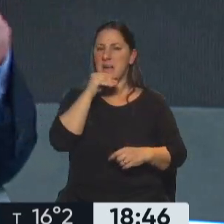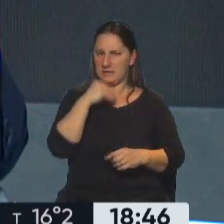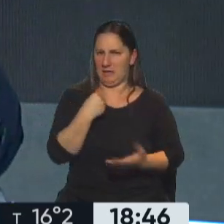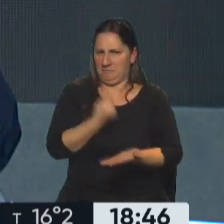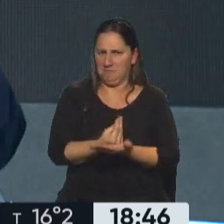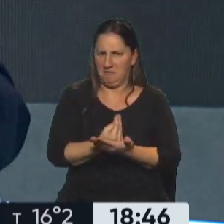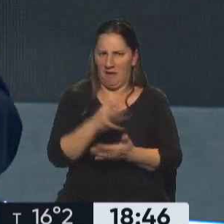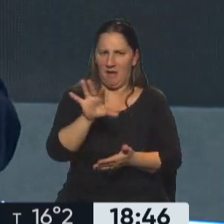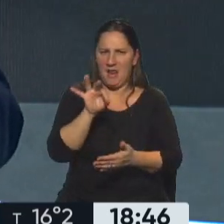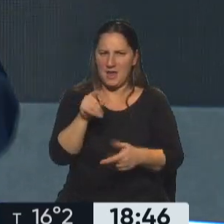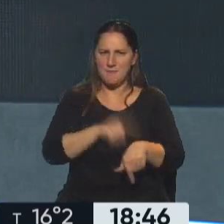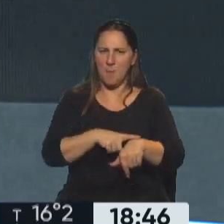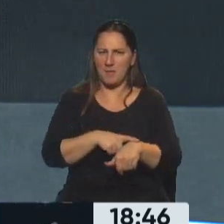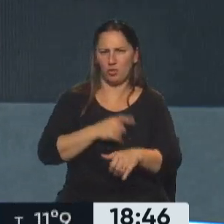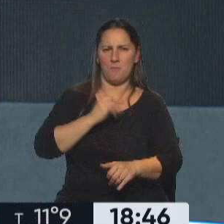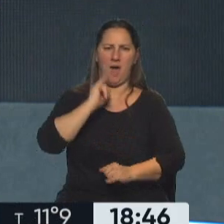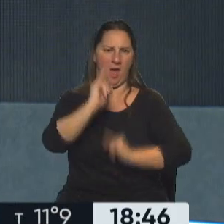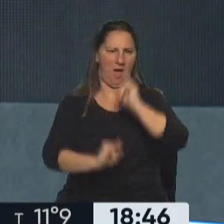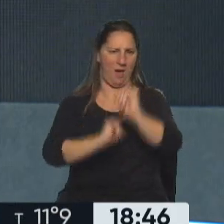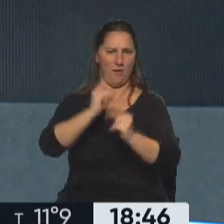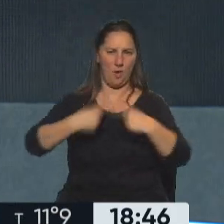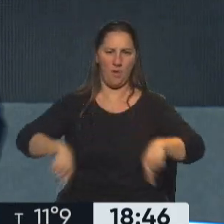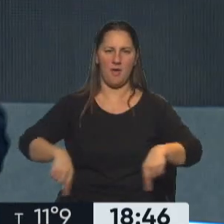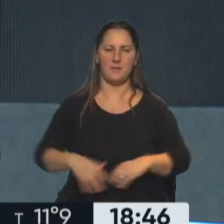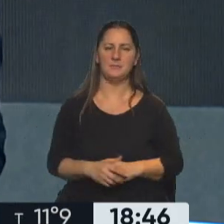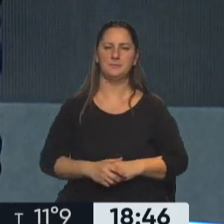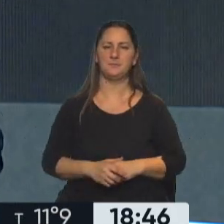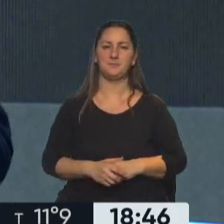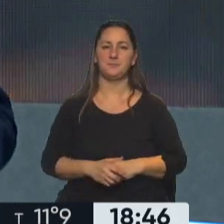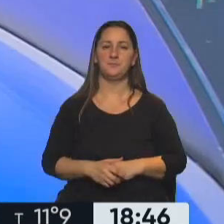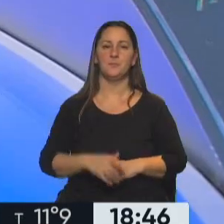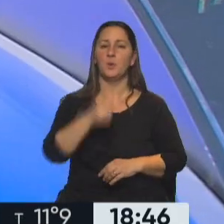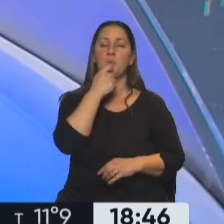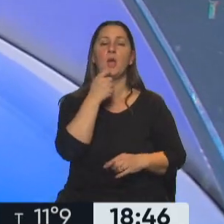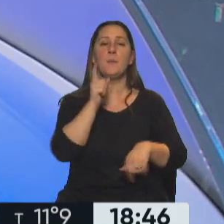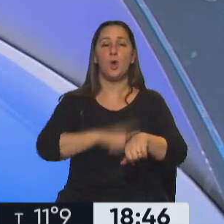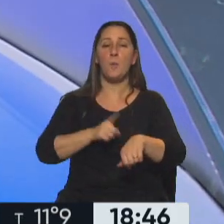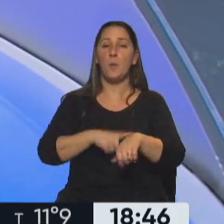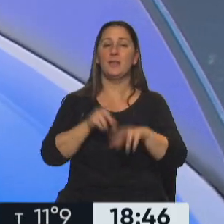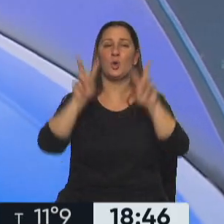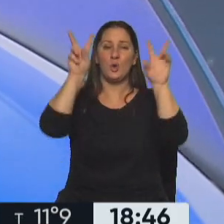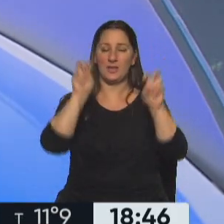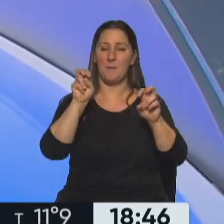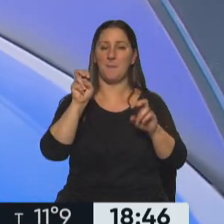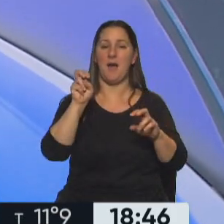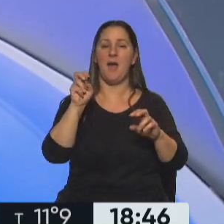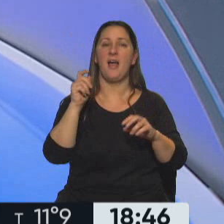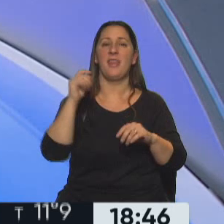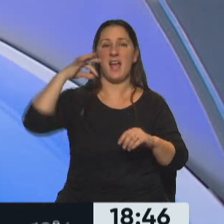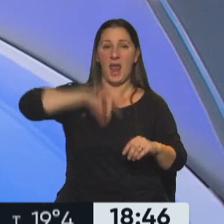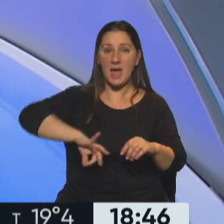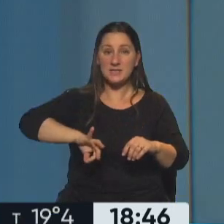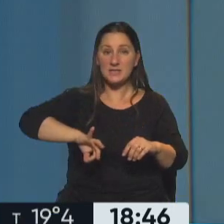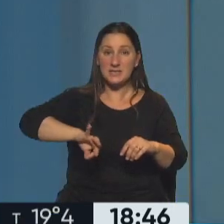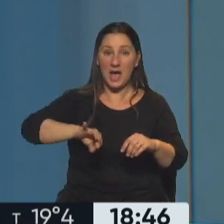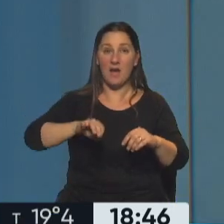empata en los niveles de aportes de ganancia, por ejemplo. Sí. Fue una gestión de este hombre.